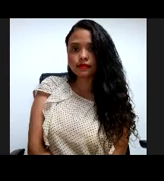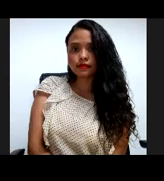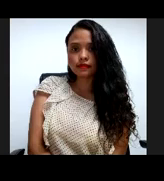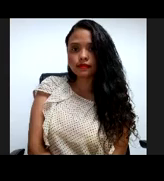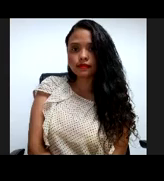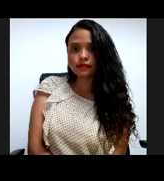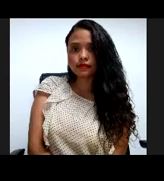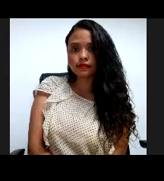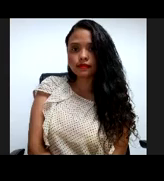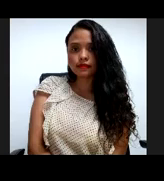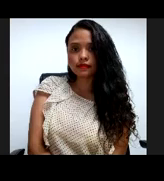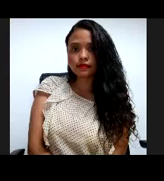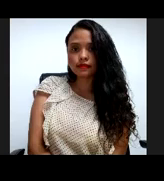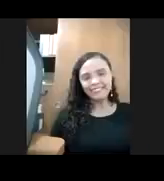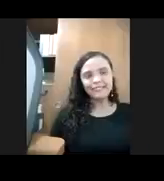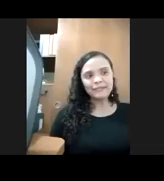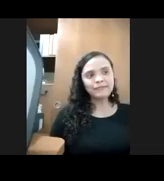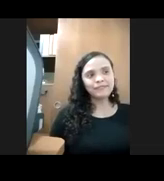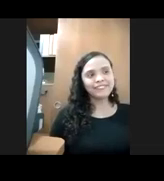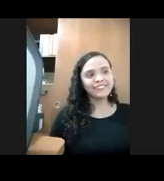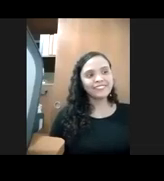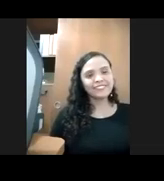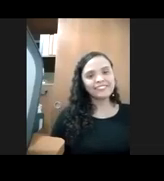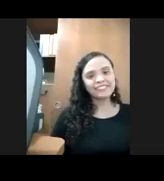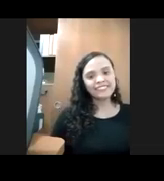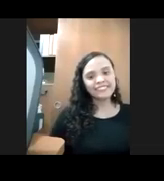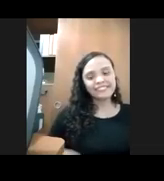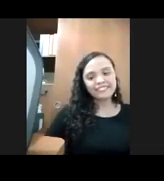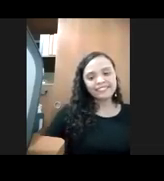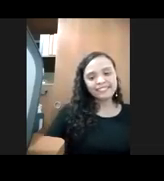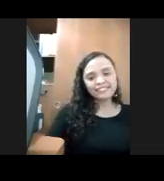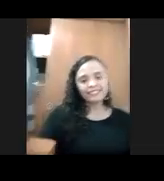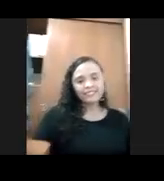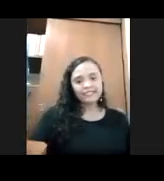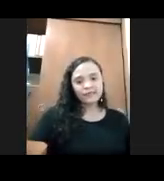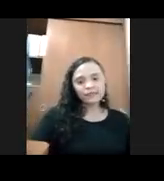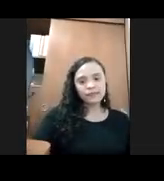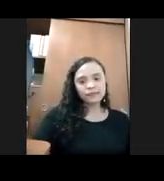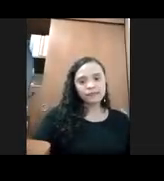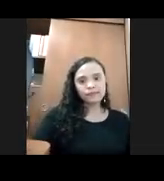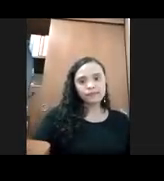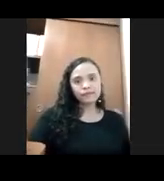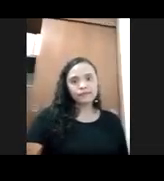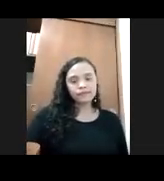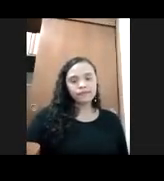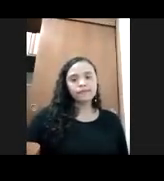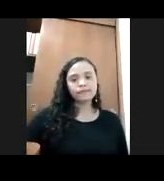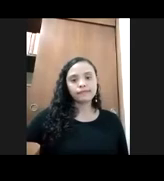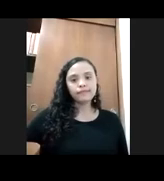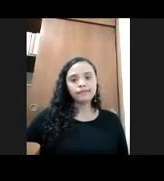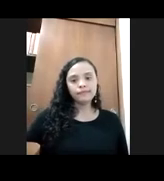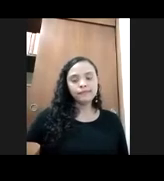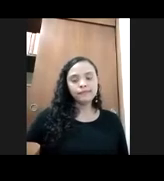Que lleguen tarde, no importa, pero llegan. La gente del Zulia le perdonamos todo. En nuestra Estefanía más.